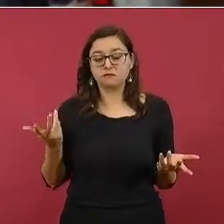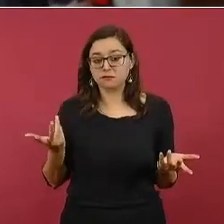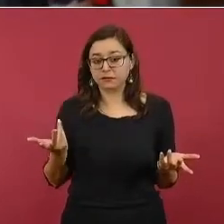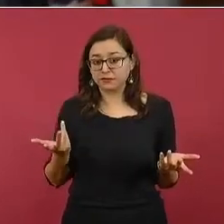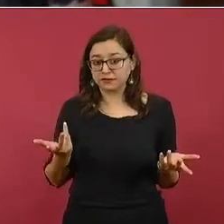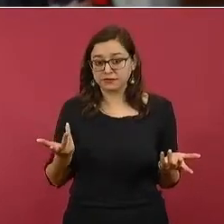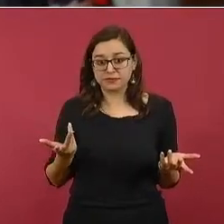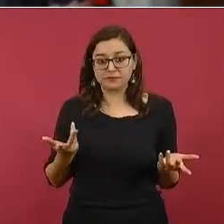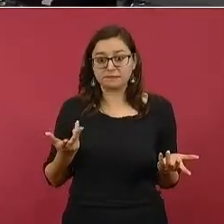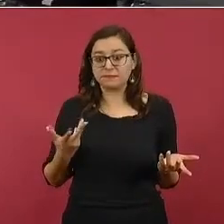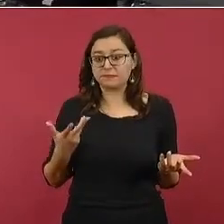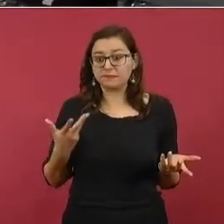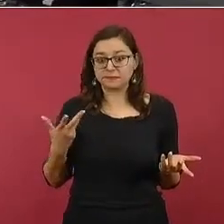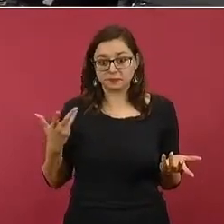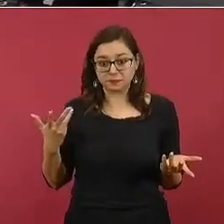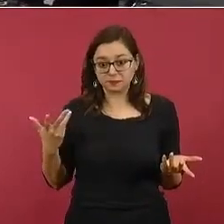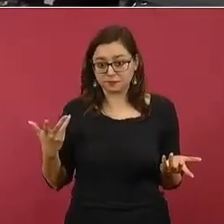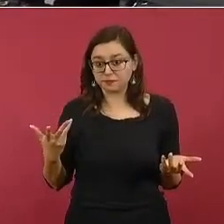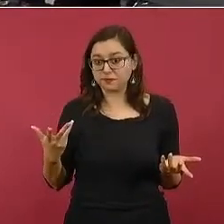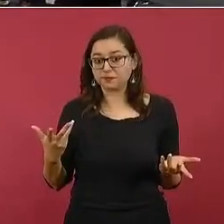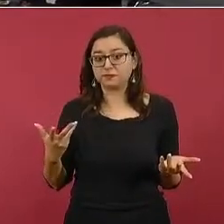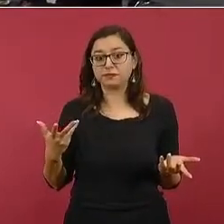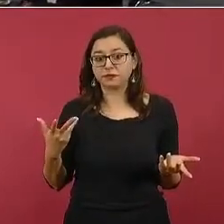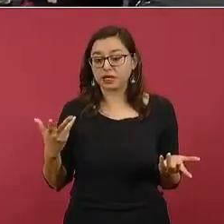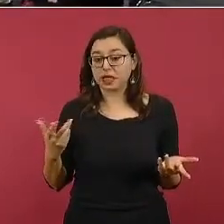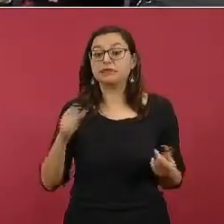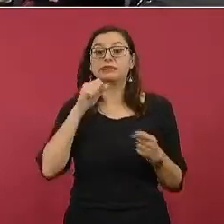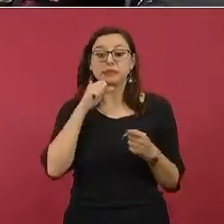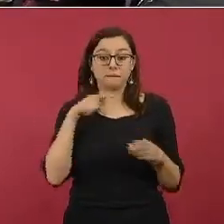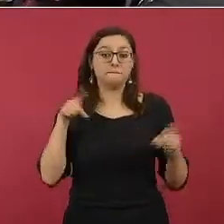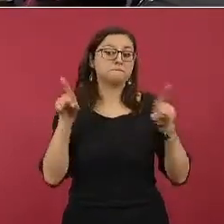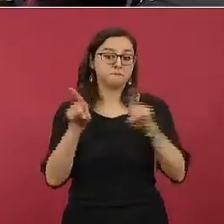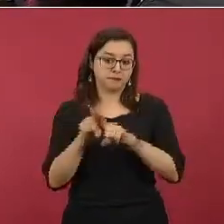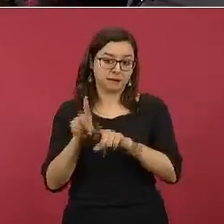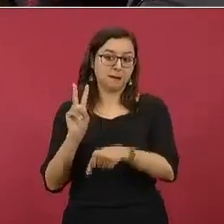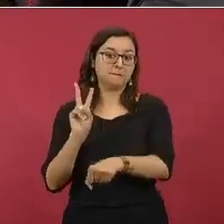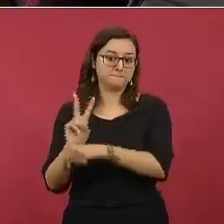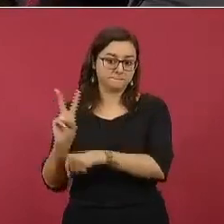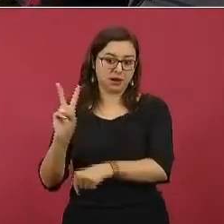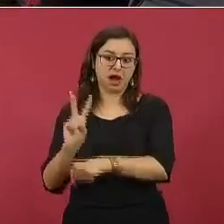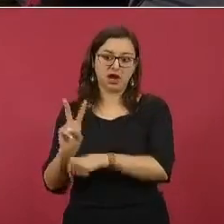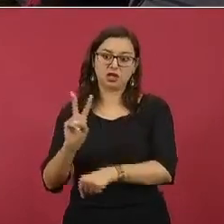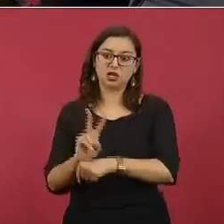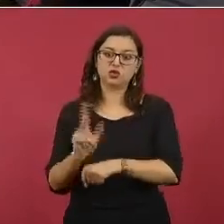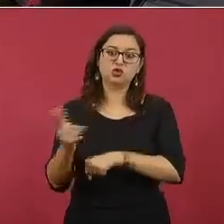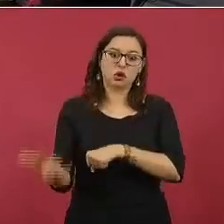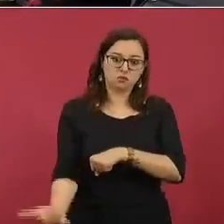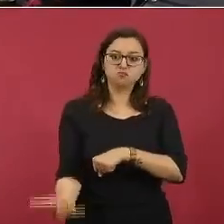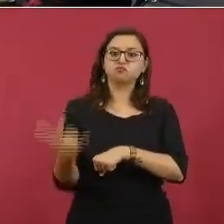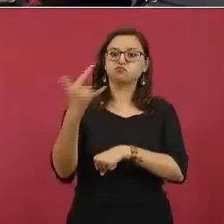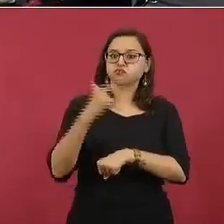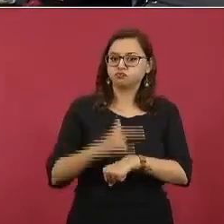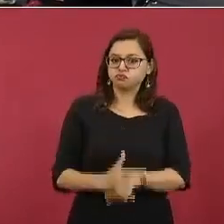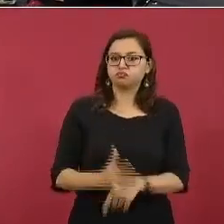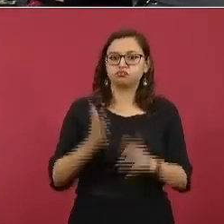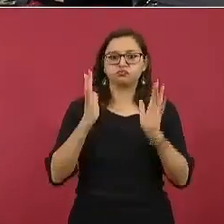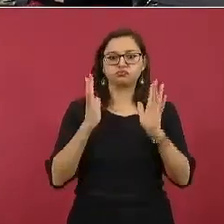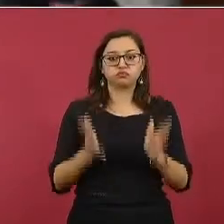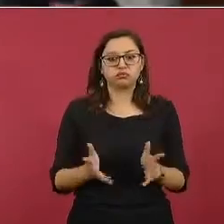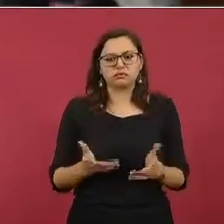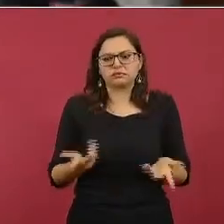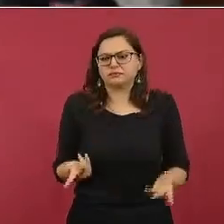vuelo de una línea venezolana. Entonces yo no sé por qué estos señores